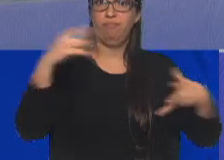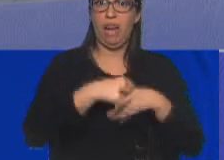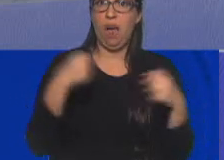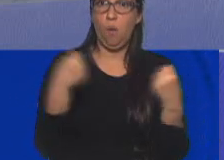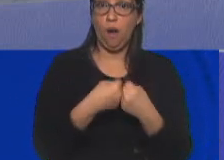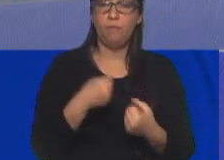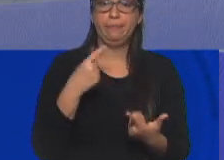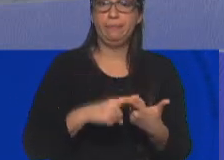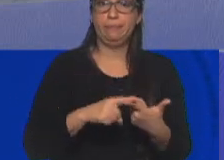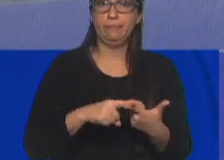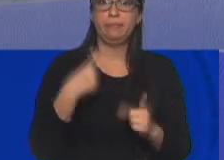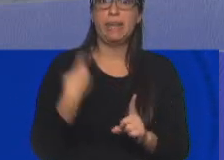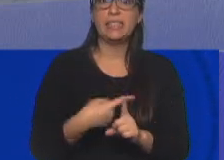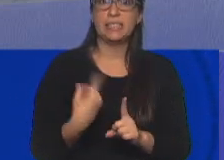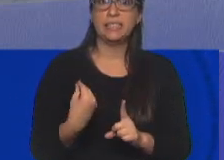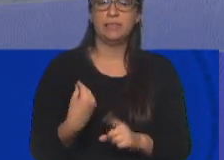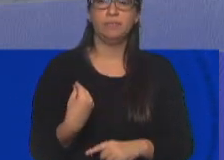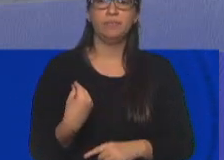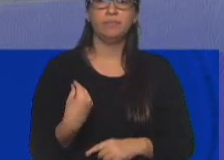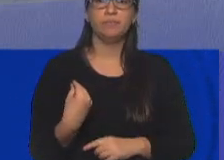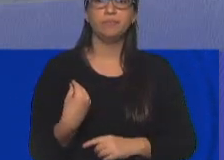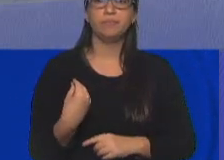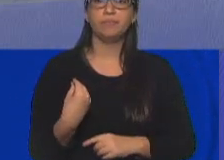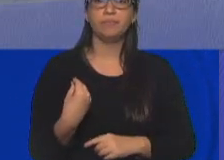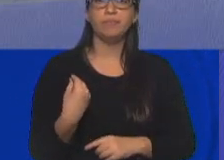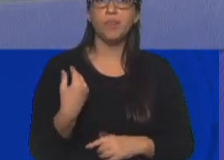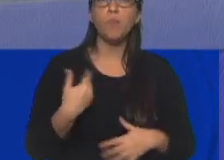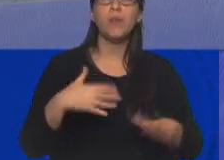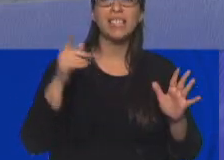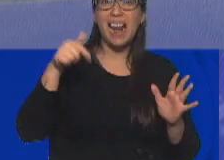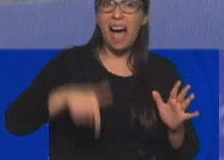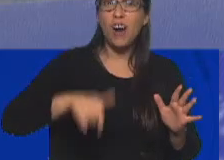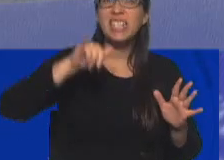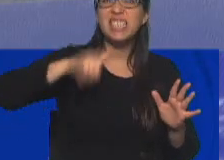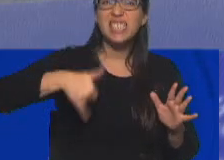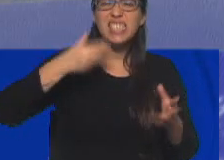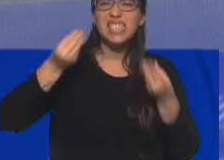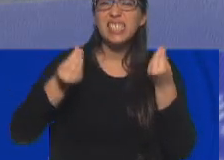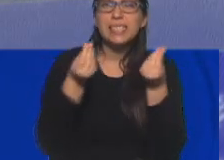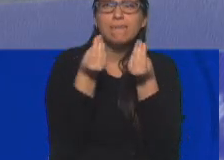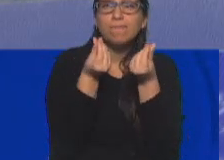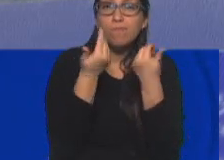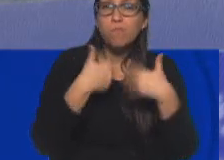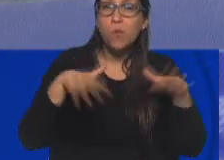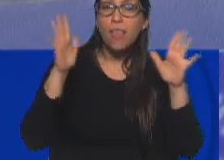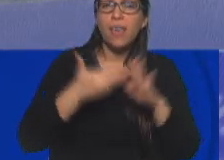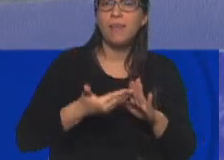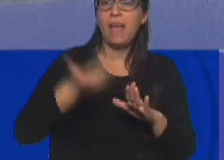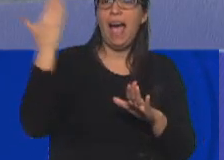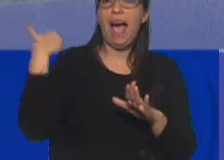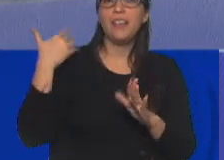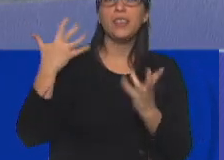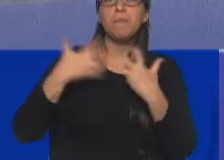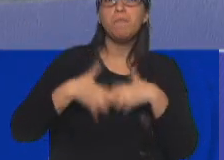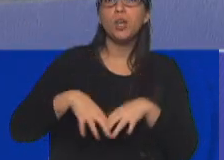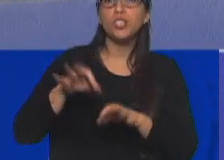las diferencias que permiten la posibilidad de creer que esta vez sí, es que se dividió, digamos, que antes el proceso iba a pasar